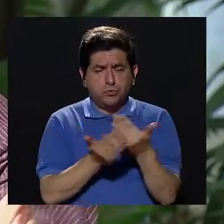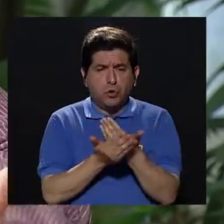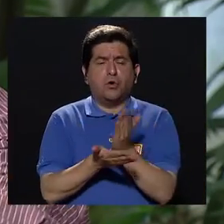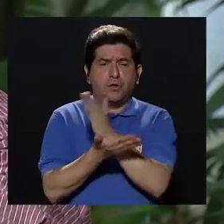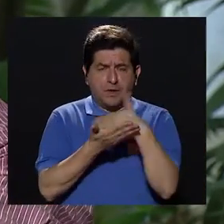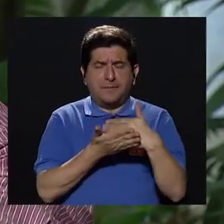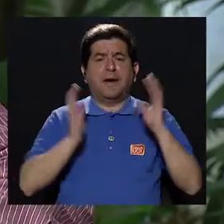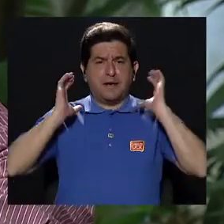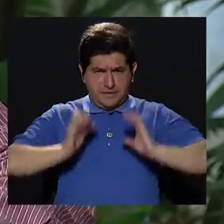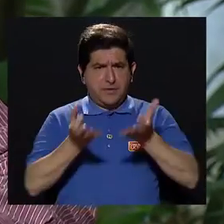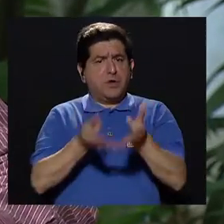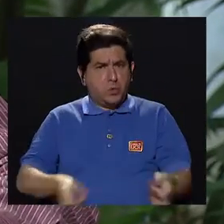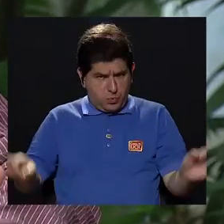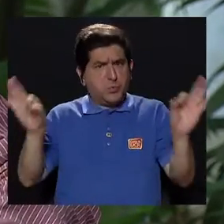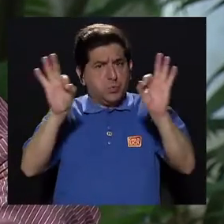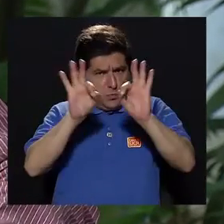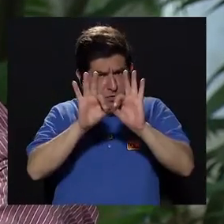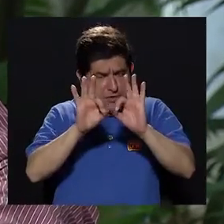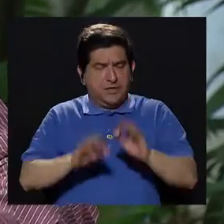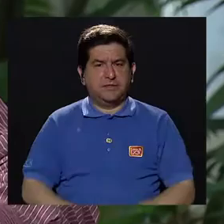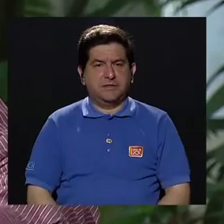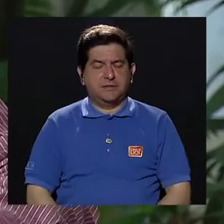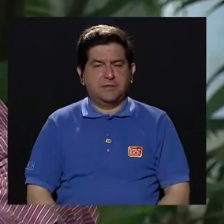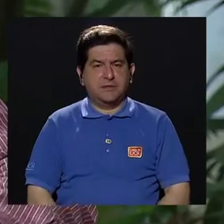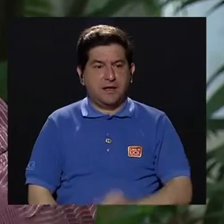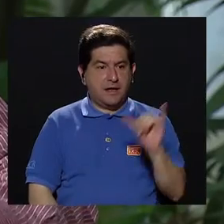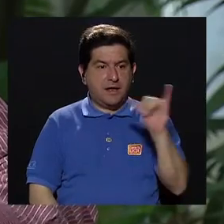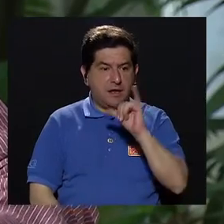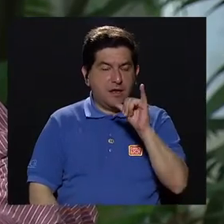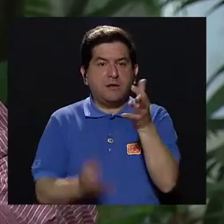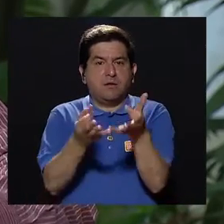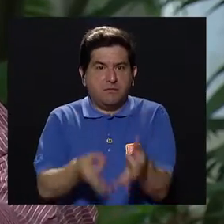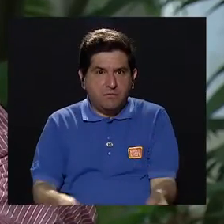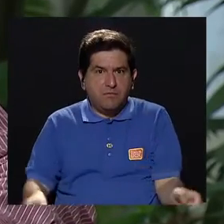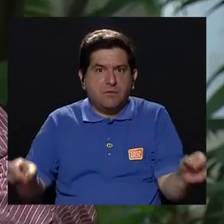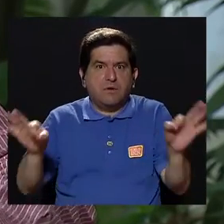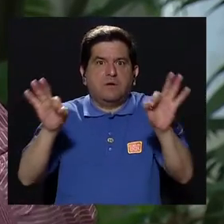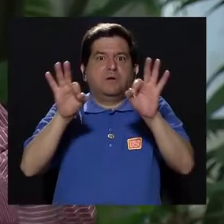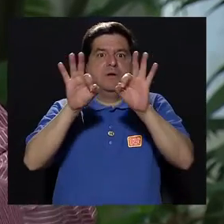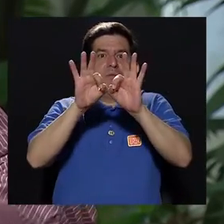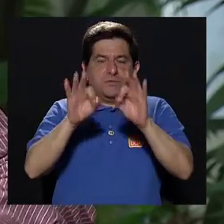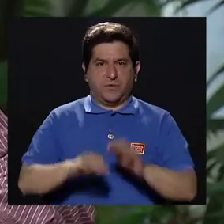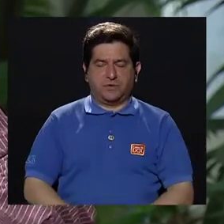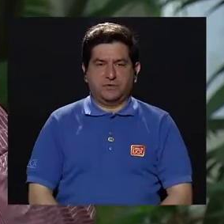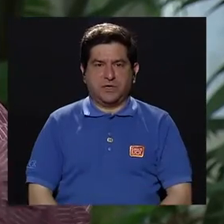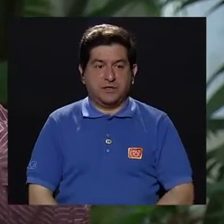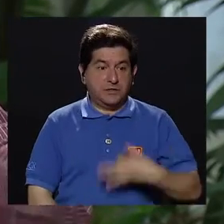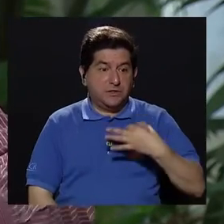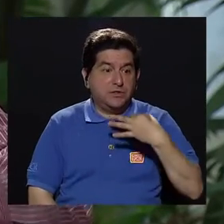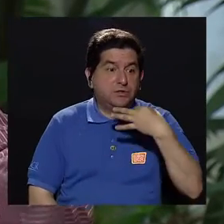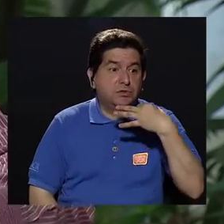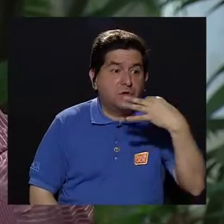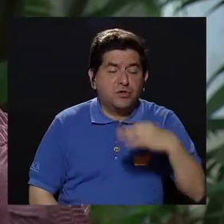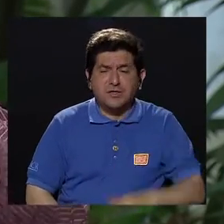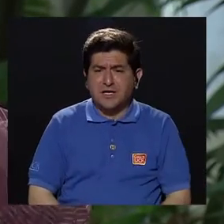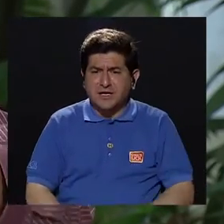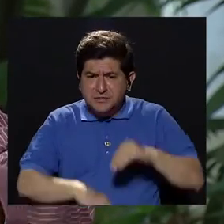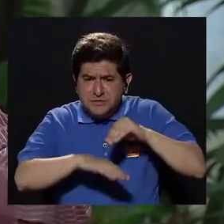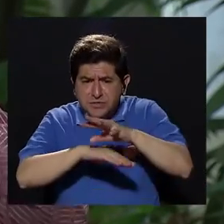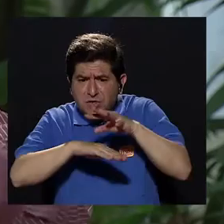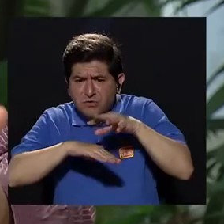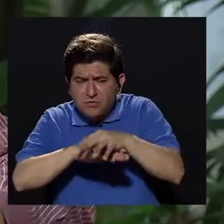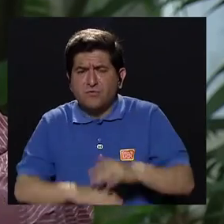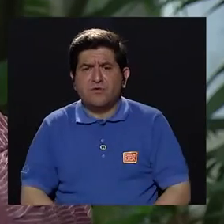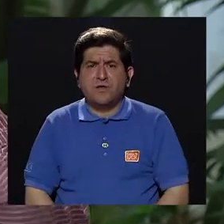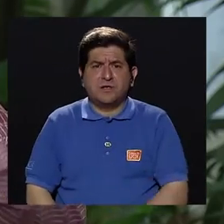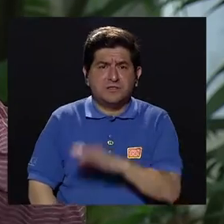los órganos de nuestro cuerpo son importantes, es igualmente importante, como vemos, día con día la incidencia y